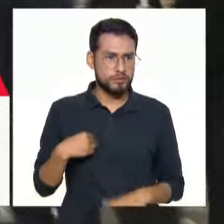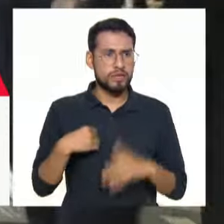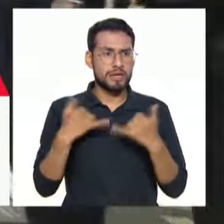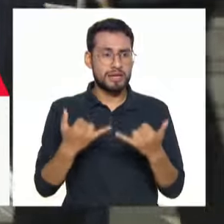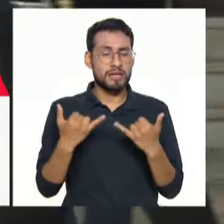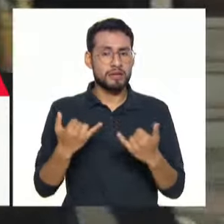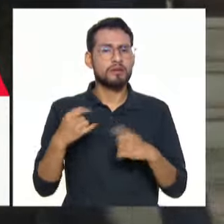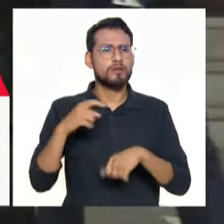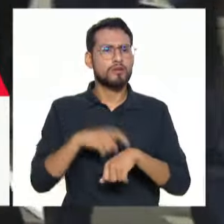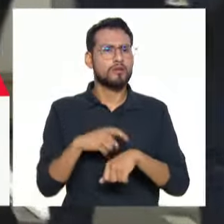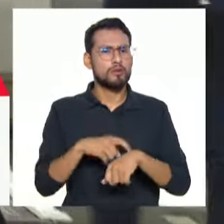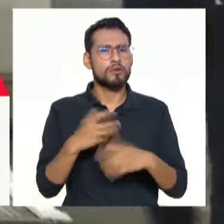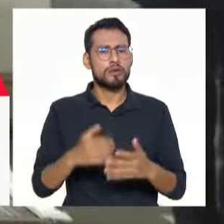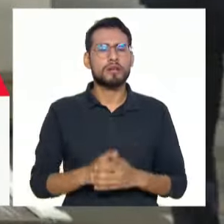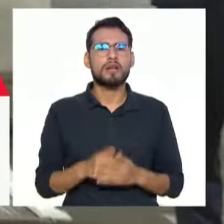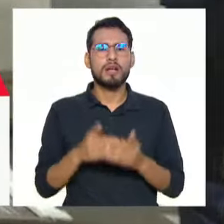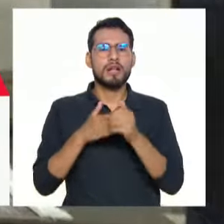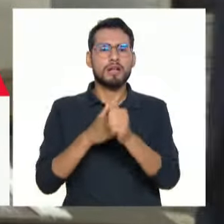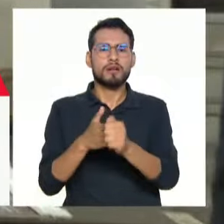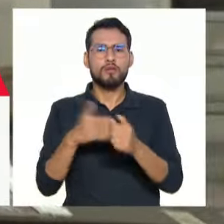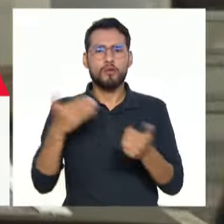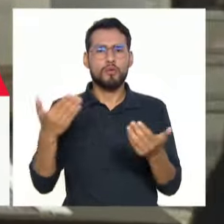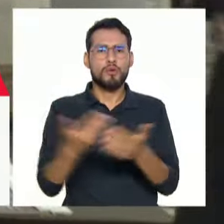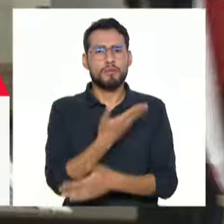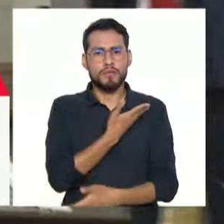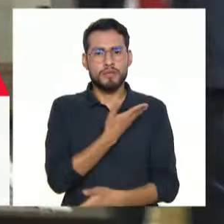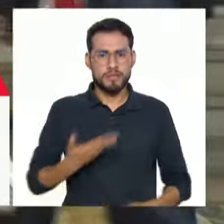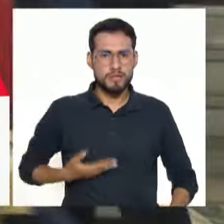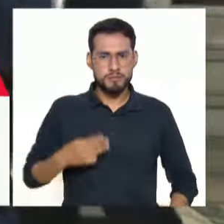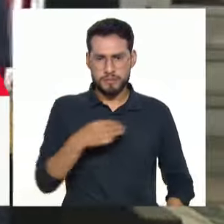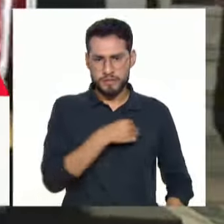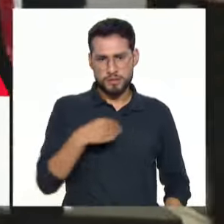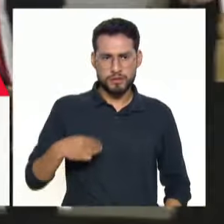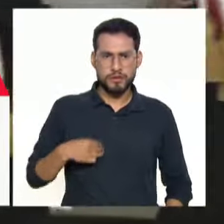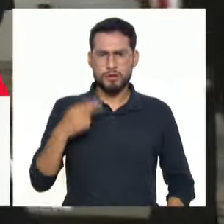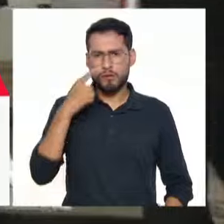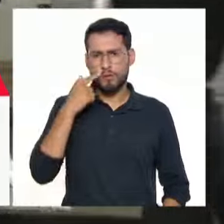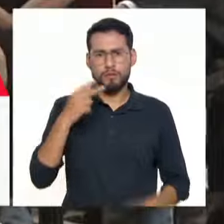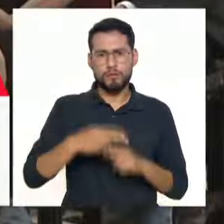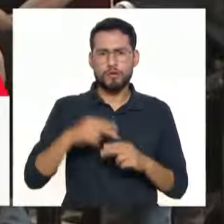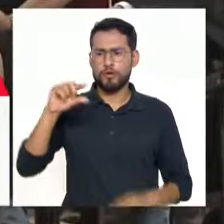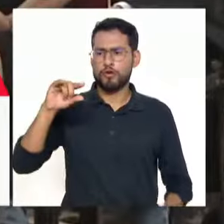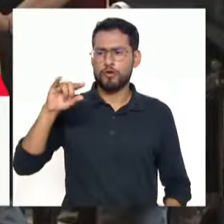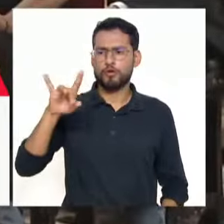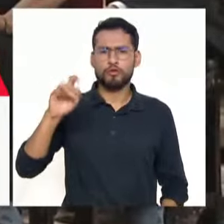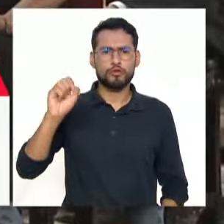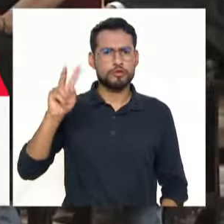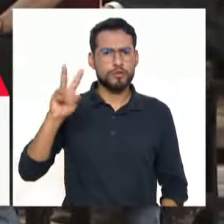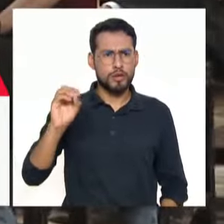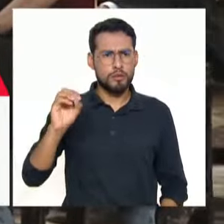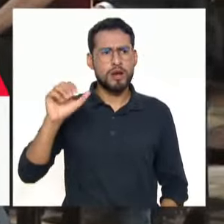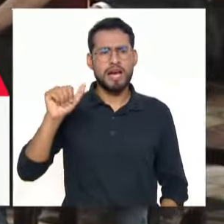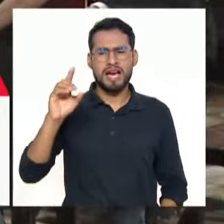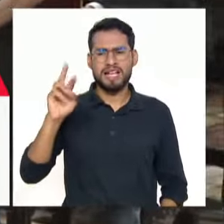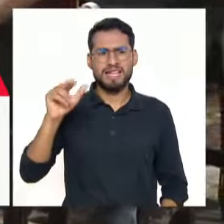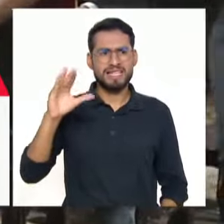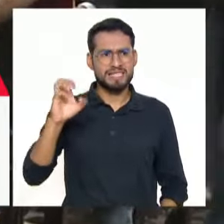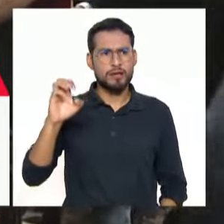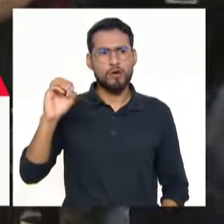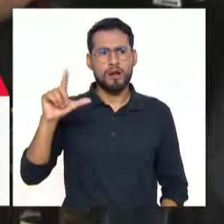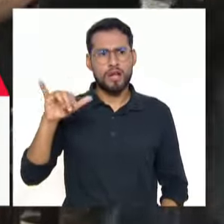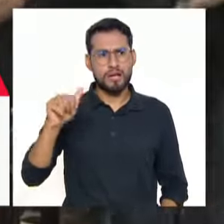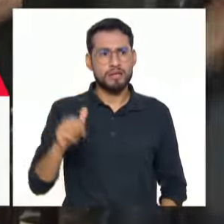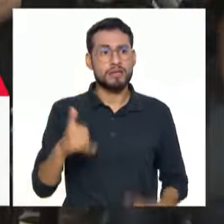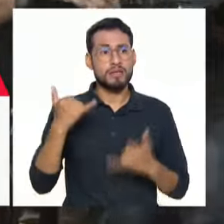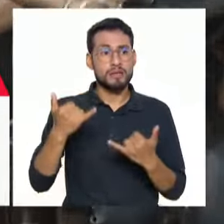esta oportunidad estarán liderados por el nuevo presidente del Consejo de Ministros. Hablamos del señor Gustavo Ariacén Olaya.